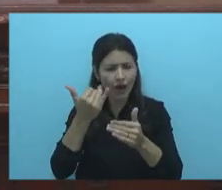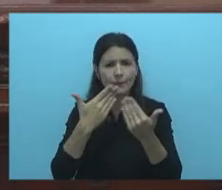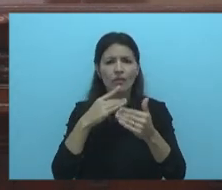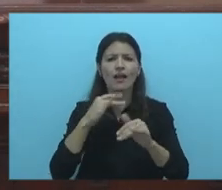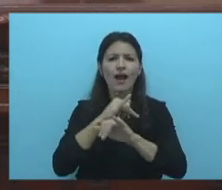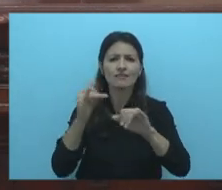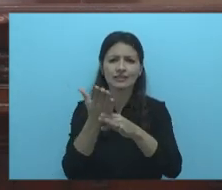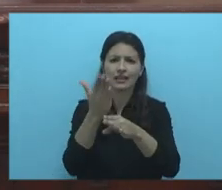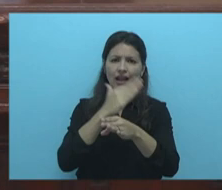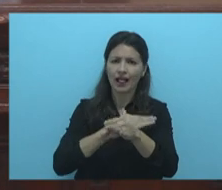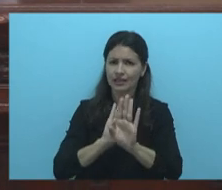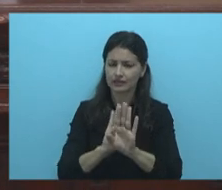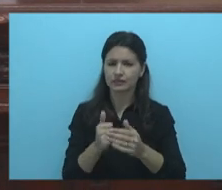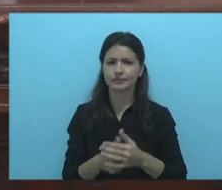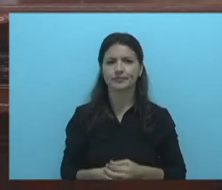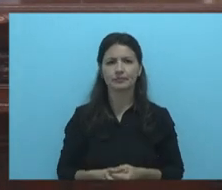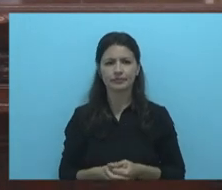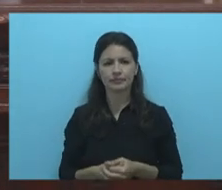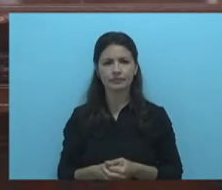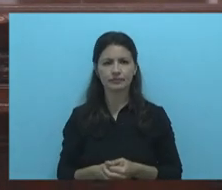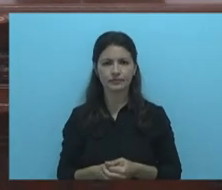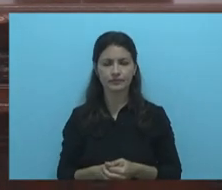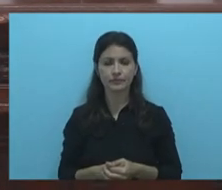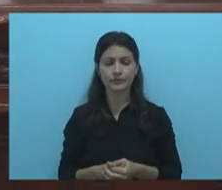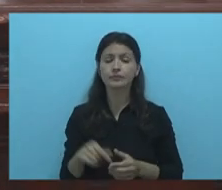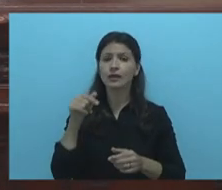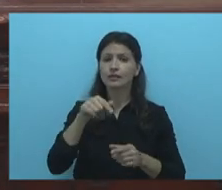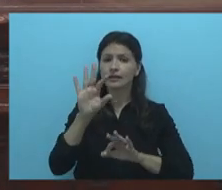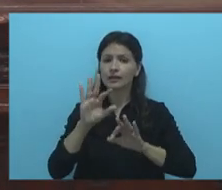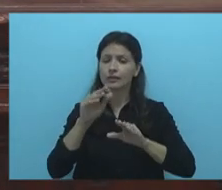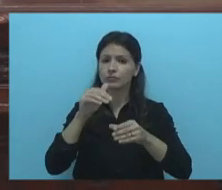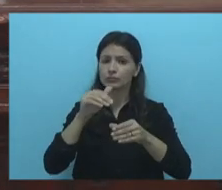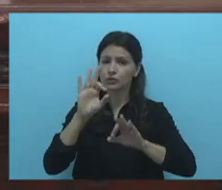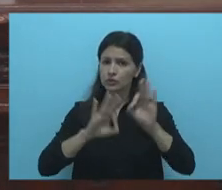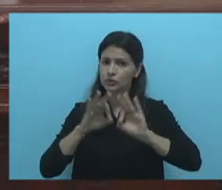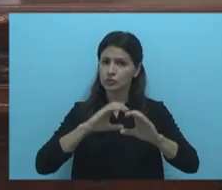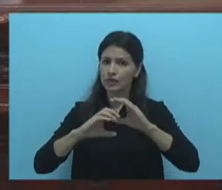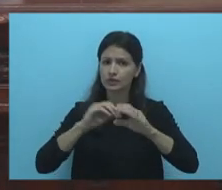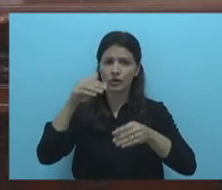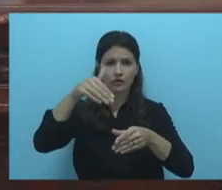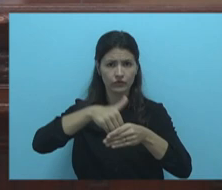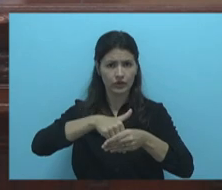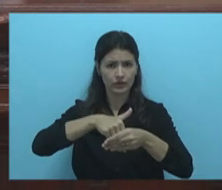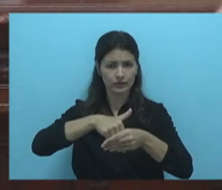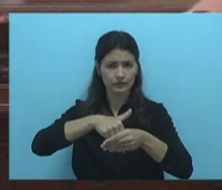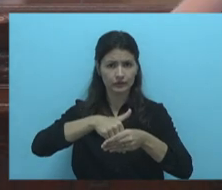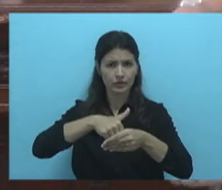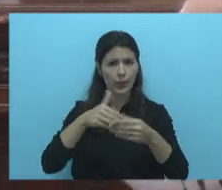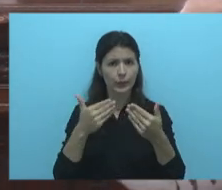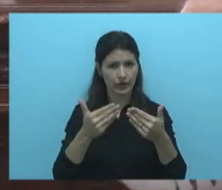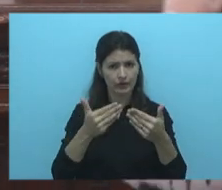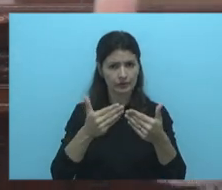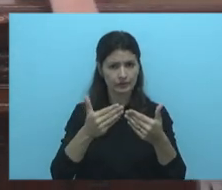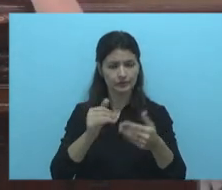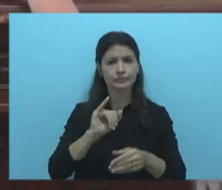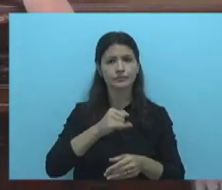controlar los excesos de velocidad. A consideración el tratamiento sobre tablas del proyecto de comunicación. A